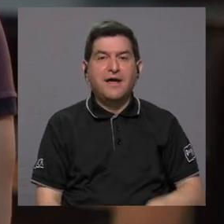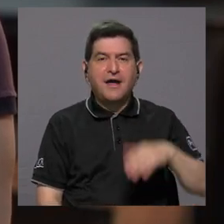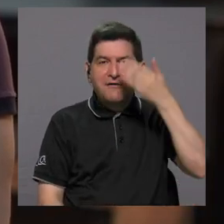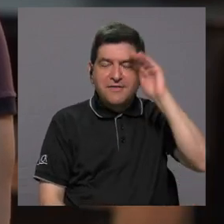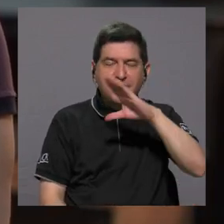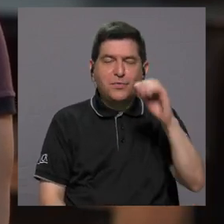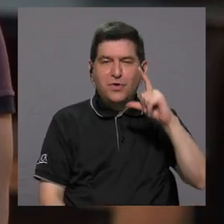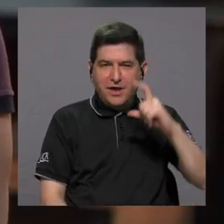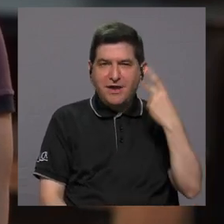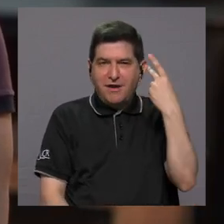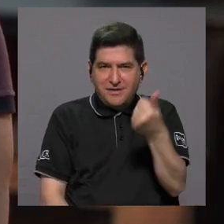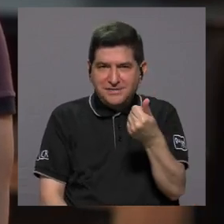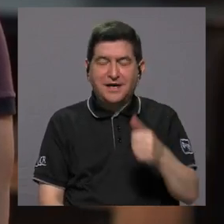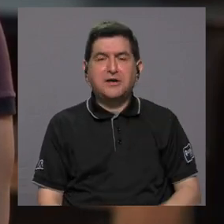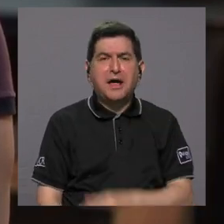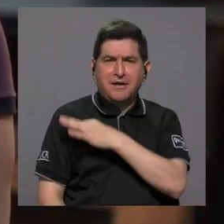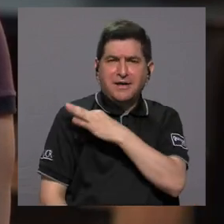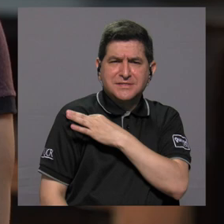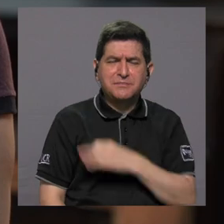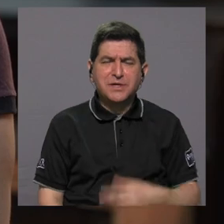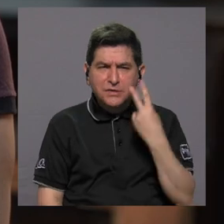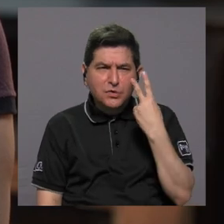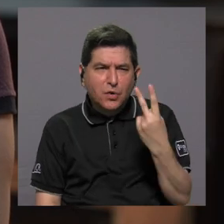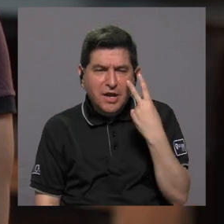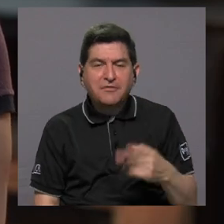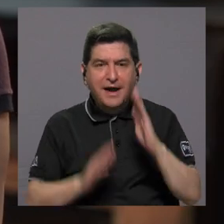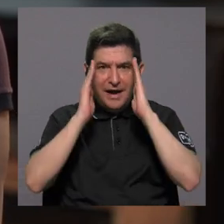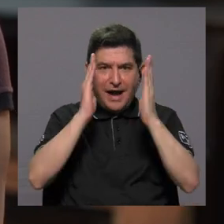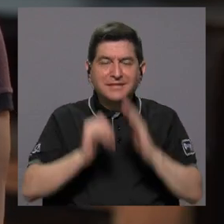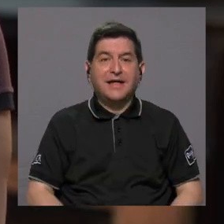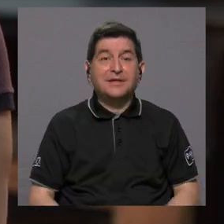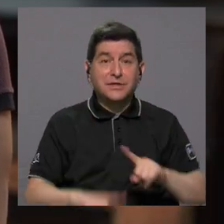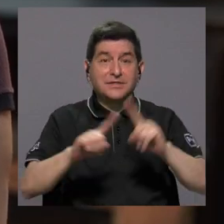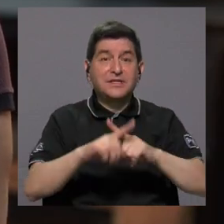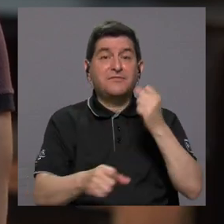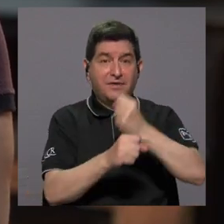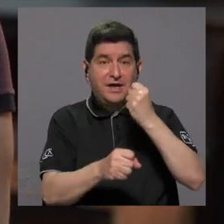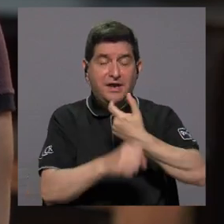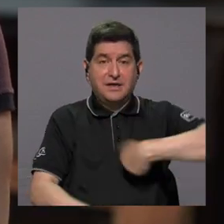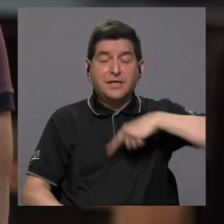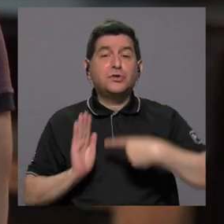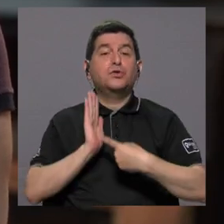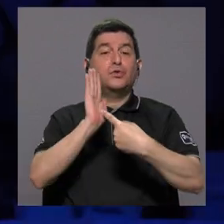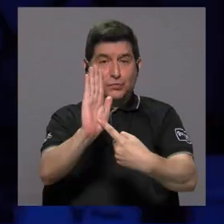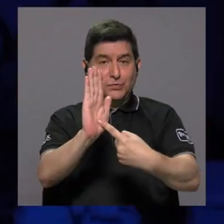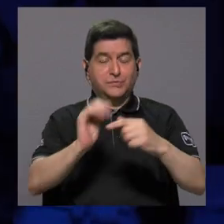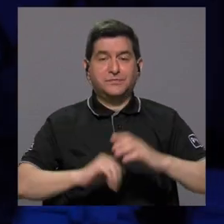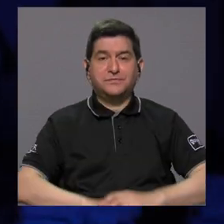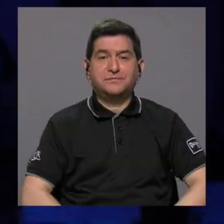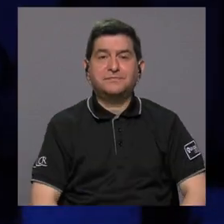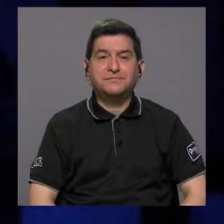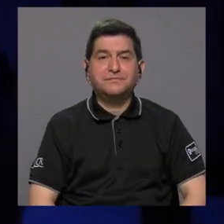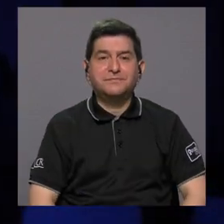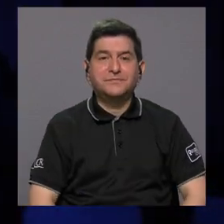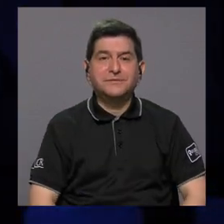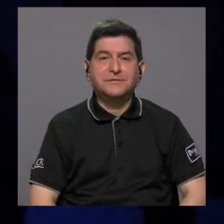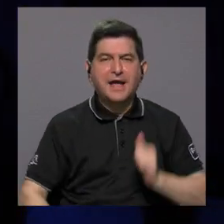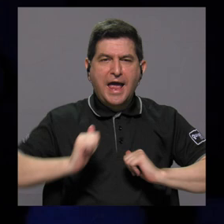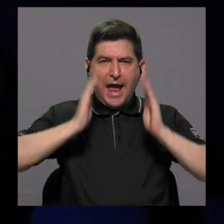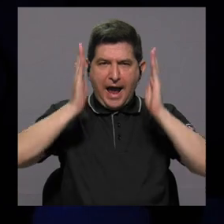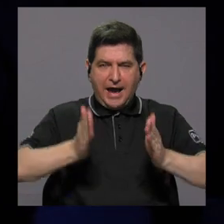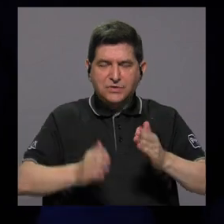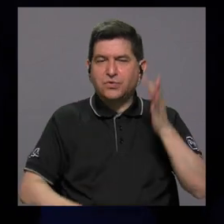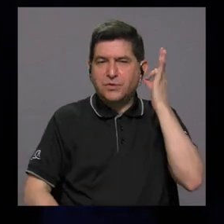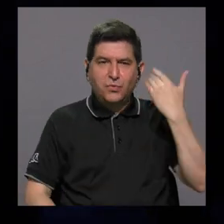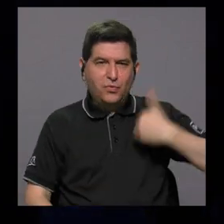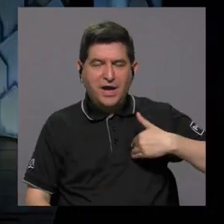de Instagram les invito a que las visiten para que estén atentos de la cartelera, de lo que vamos a estar presentando. Los actores